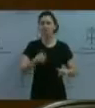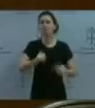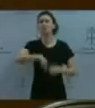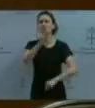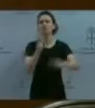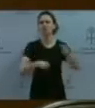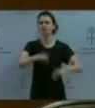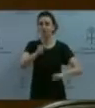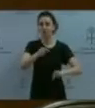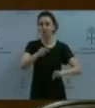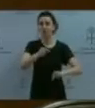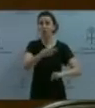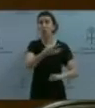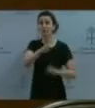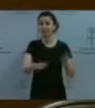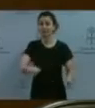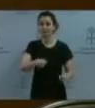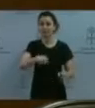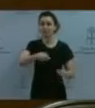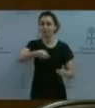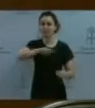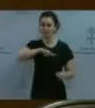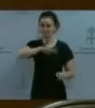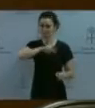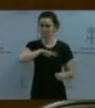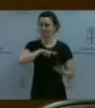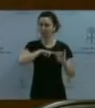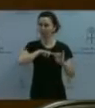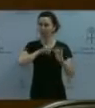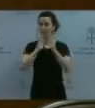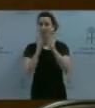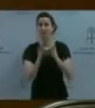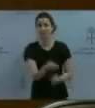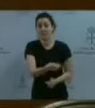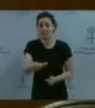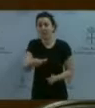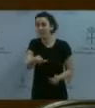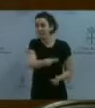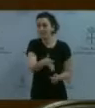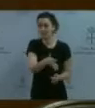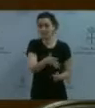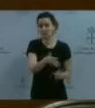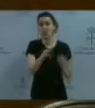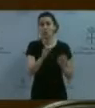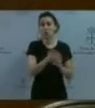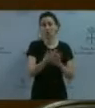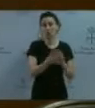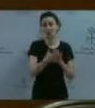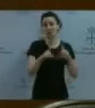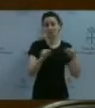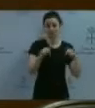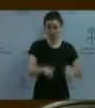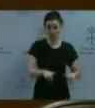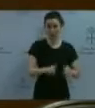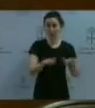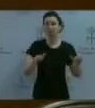personas y estaba en un ranking por encima de hablar el asturiano en esta Cámara, pues tomar una cerveza, sacar el perro a pasear o ir a